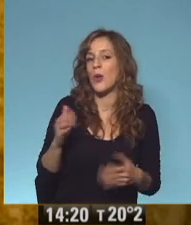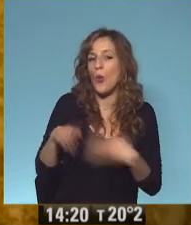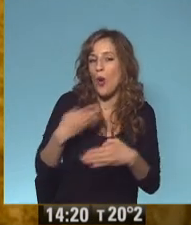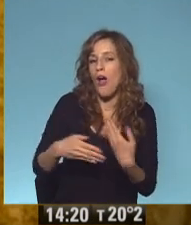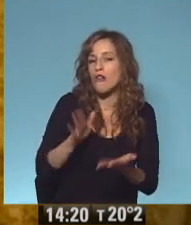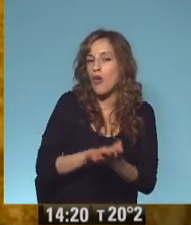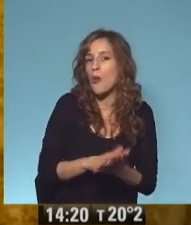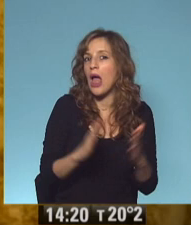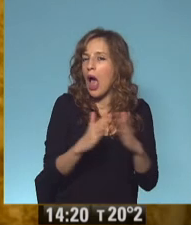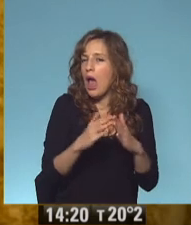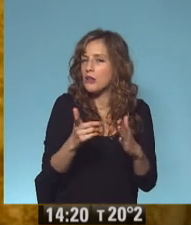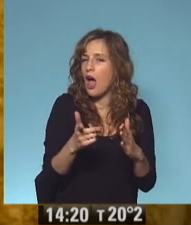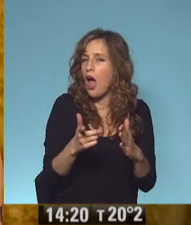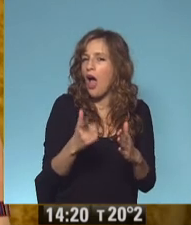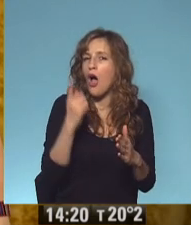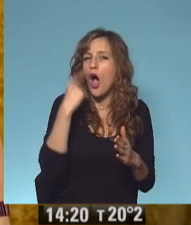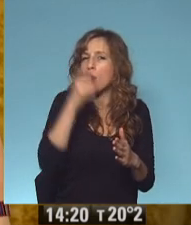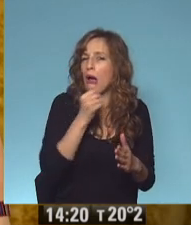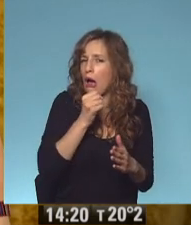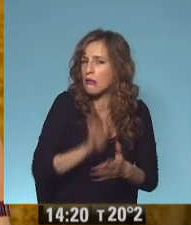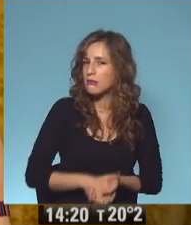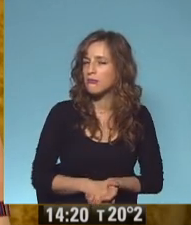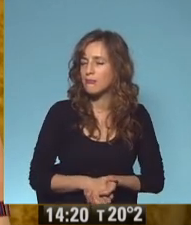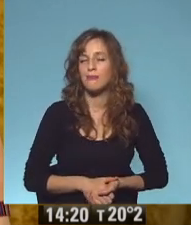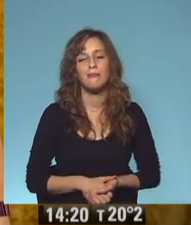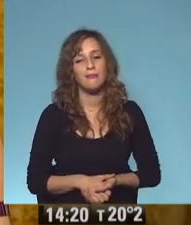La casa del cantor.